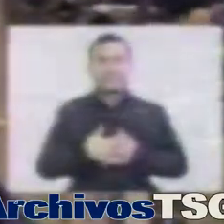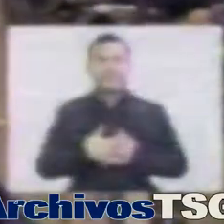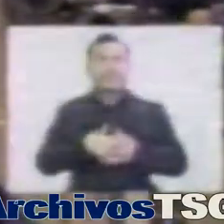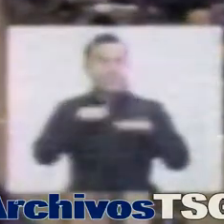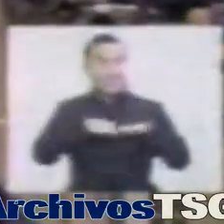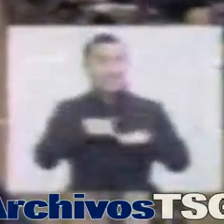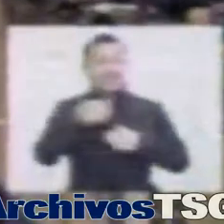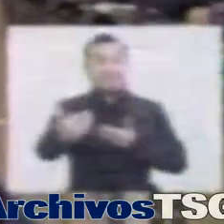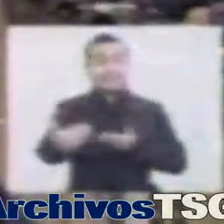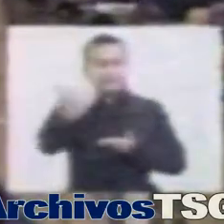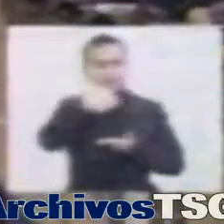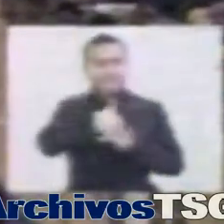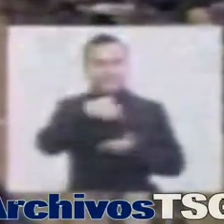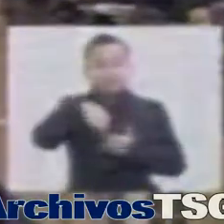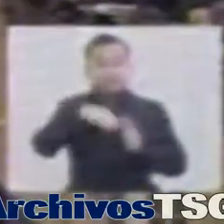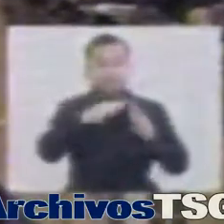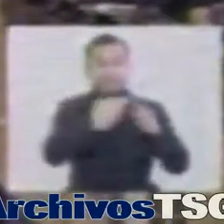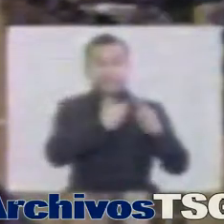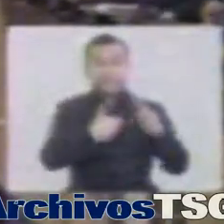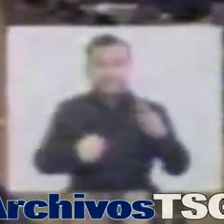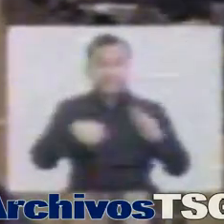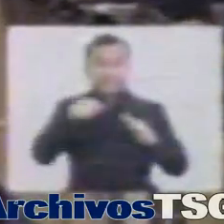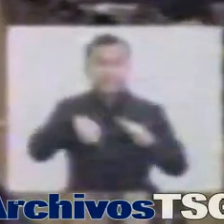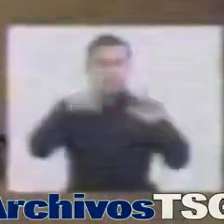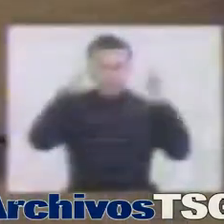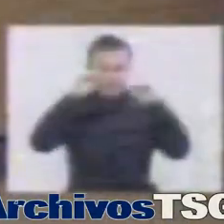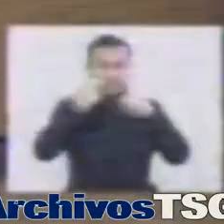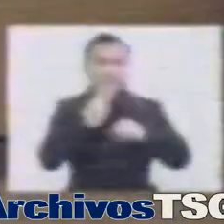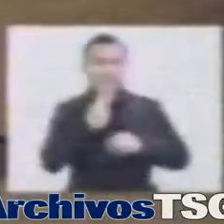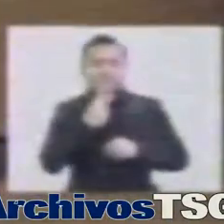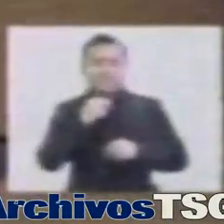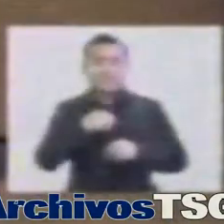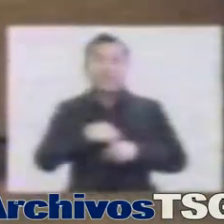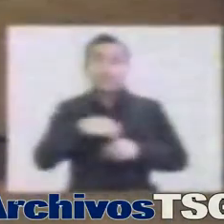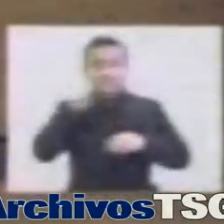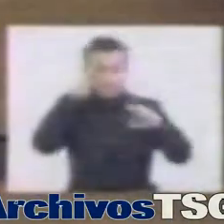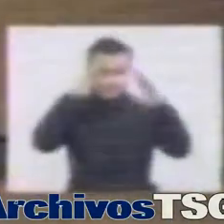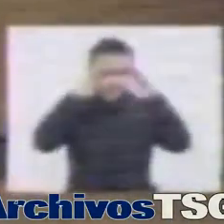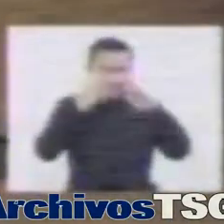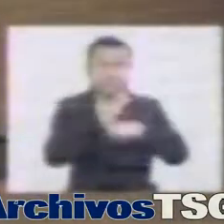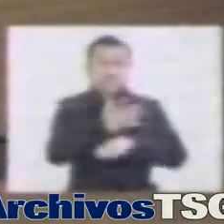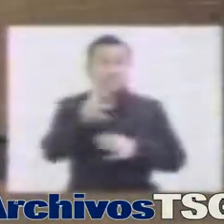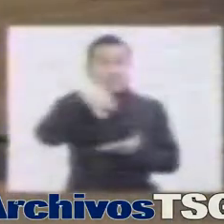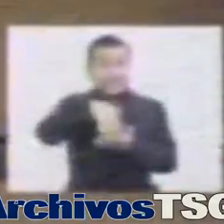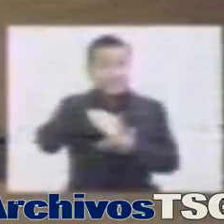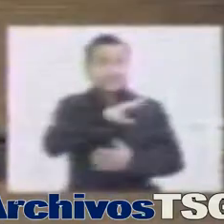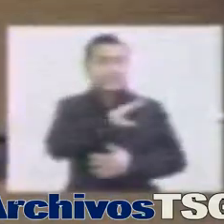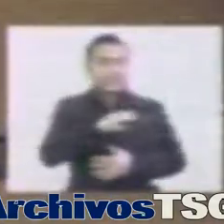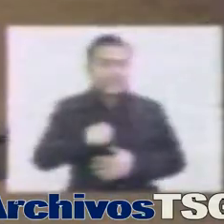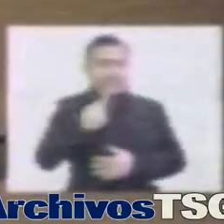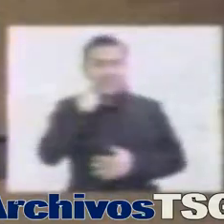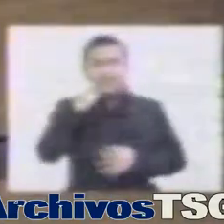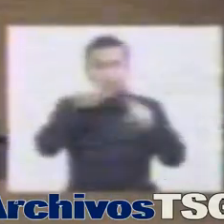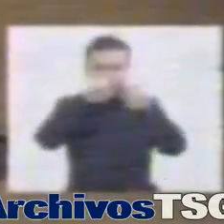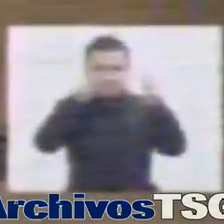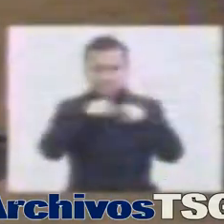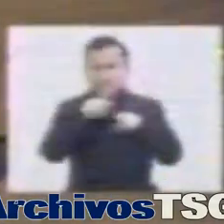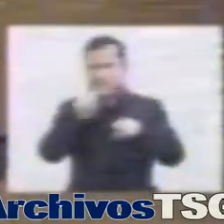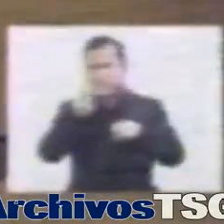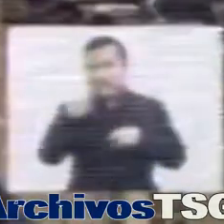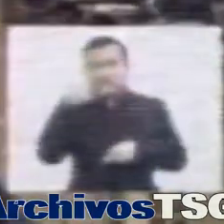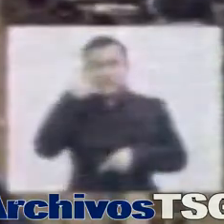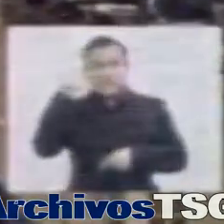Gracias por estar acá. Viernes en la noche, un saludo a todo el pueblo salvadoreño que nos ve desde sus casas, desde sus teléfonos, sus tablets,